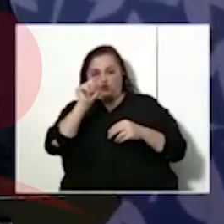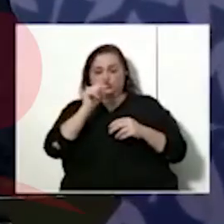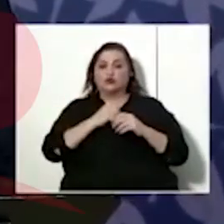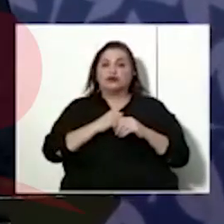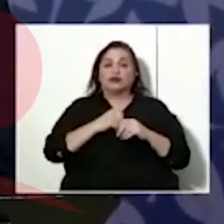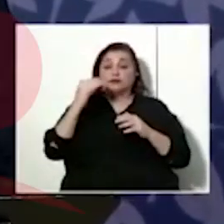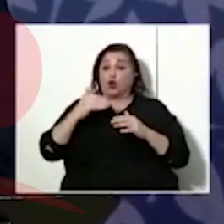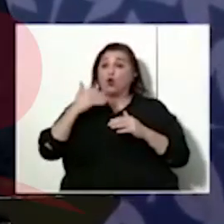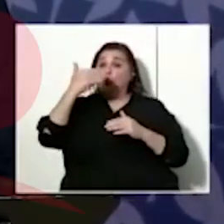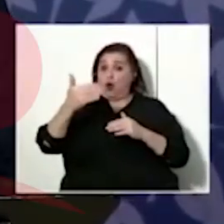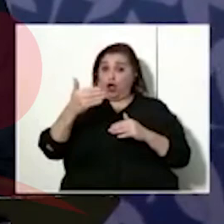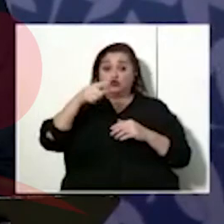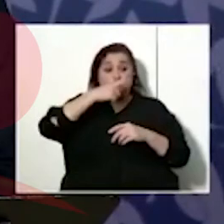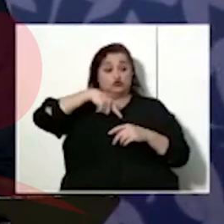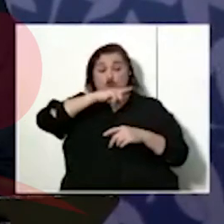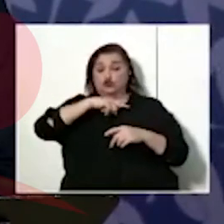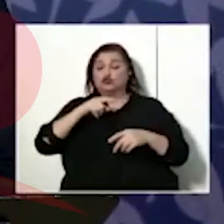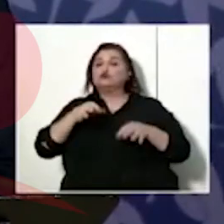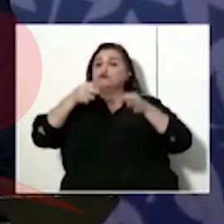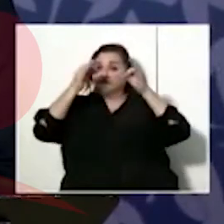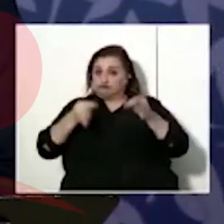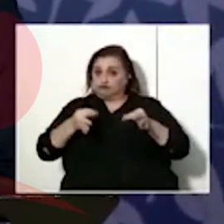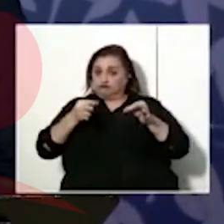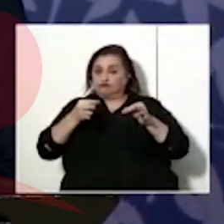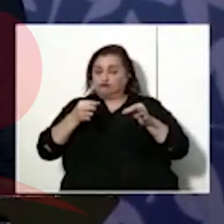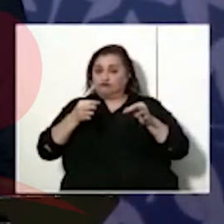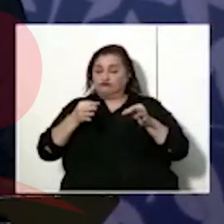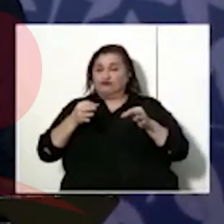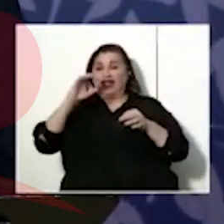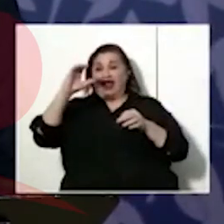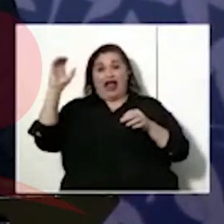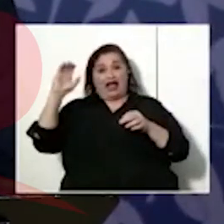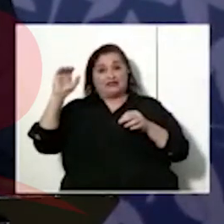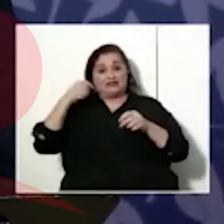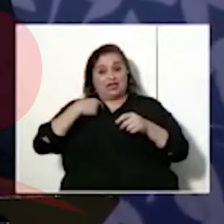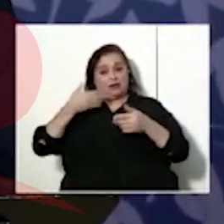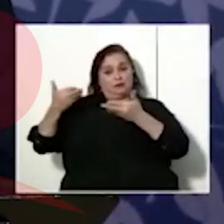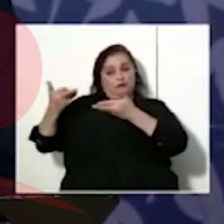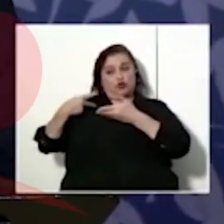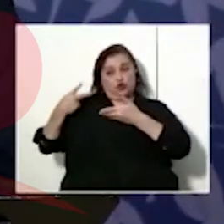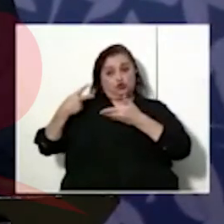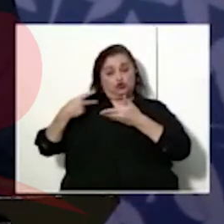Cuando tomamos la determinación, el canciller y mi persona, de